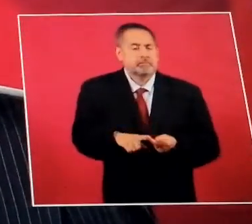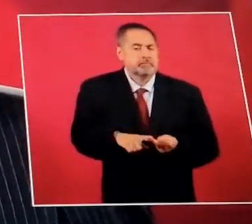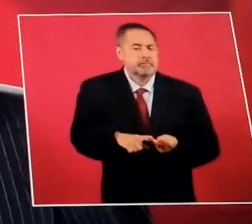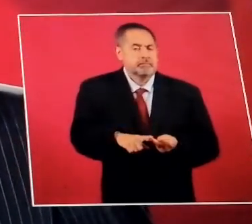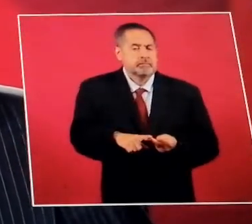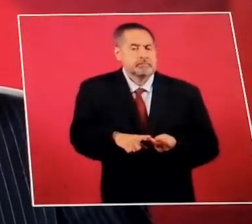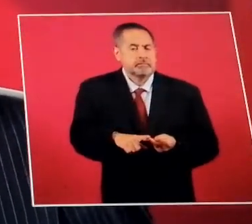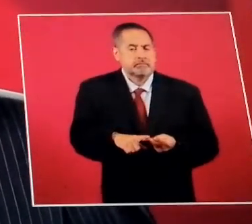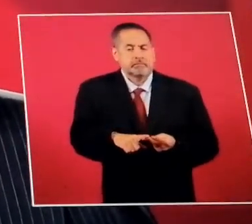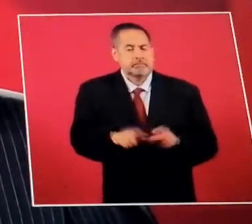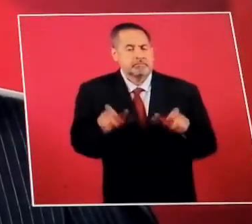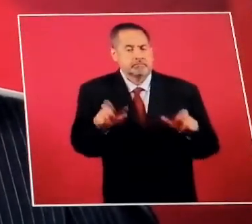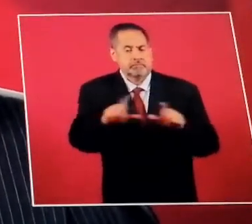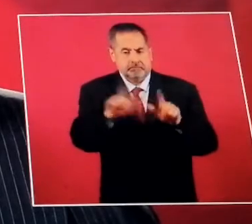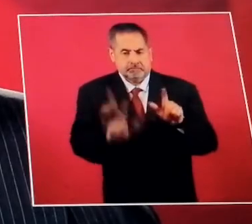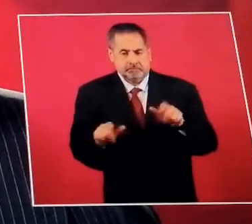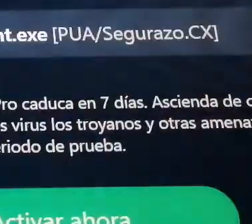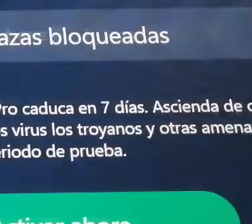a la Guardia Nacional,